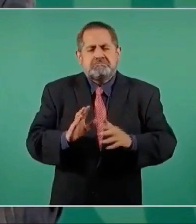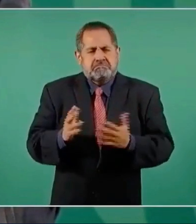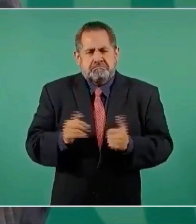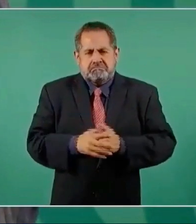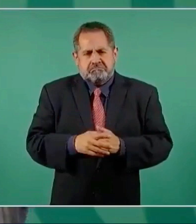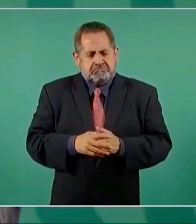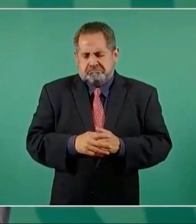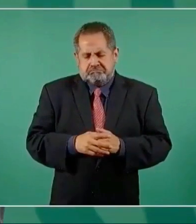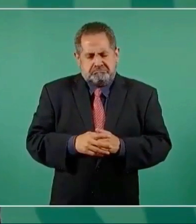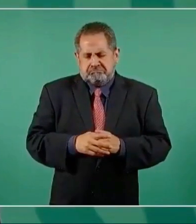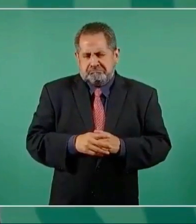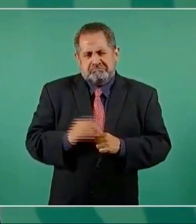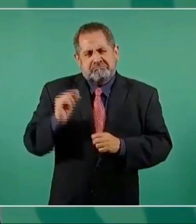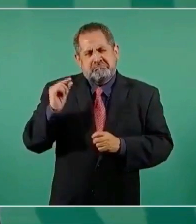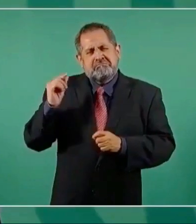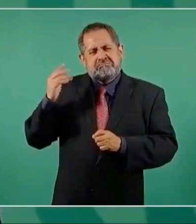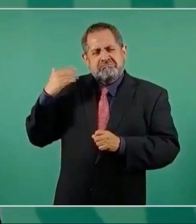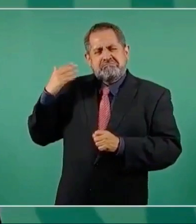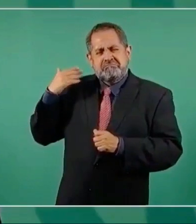Hubo un movimiento